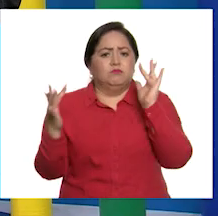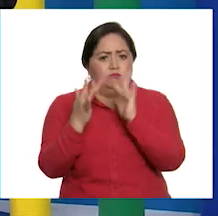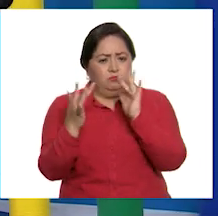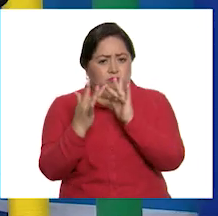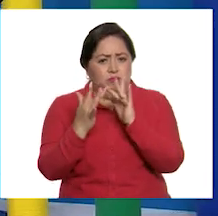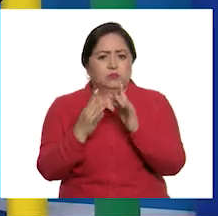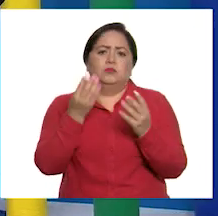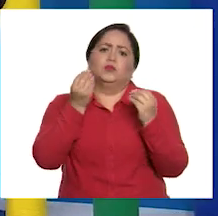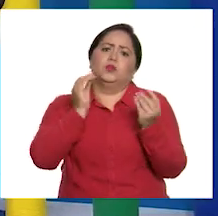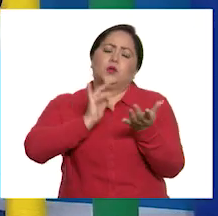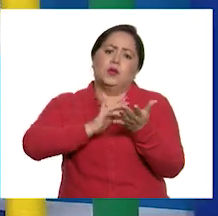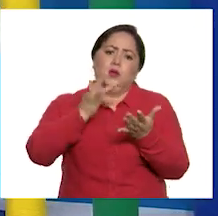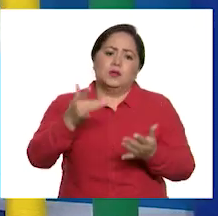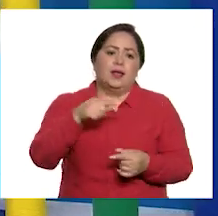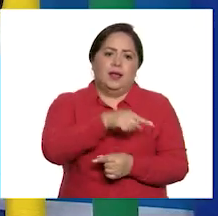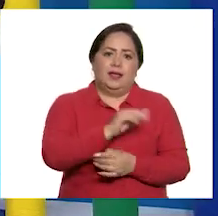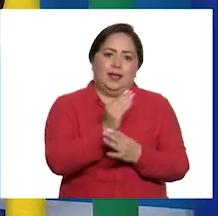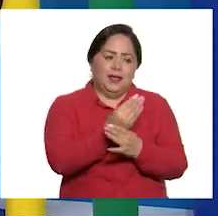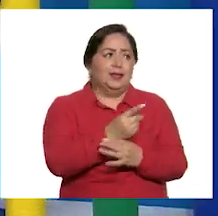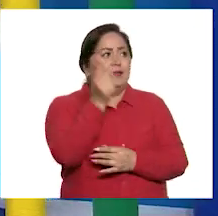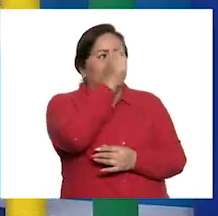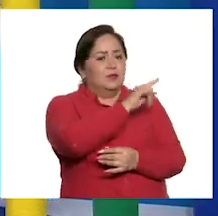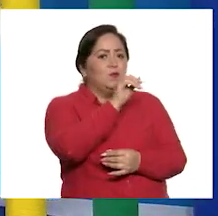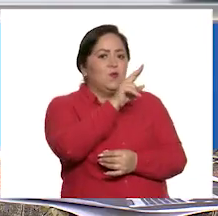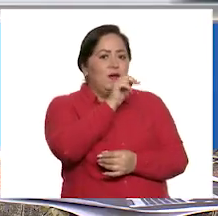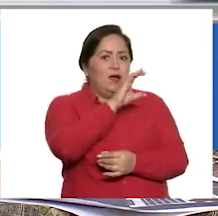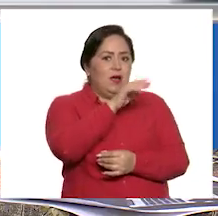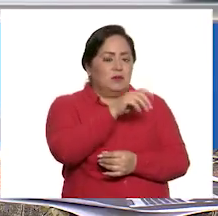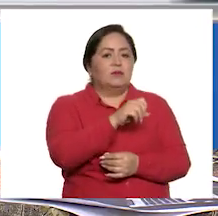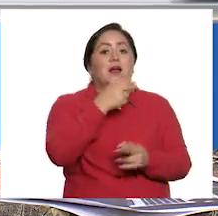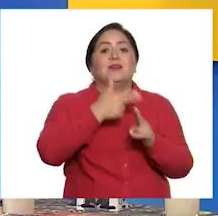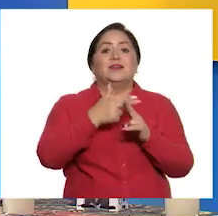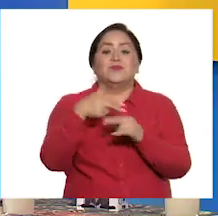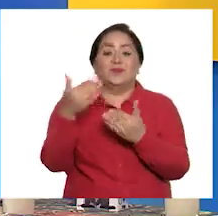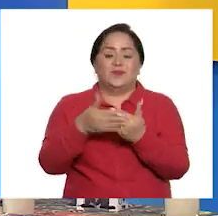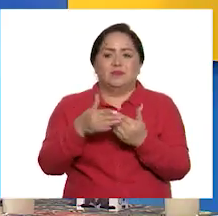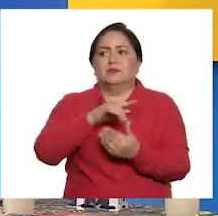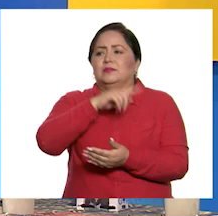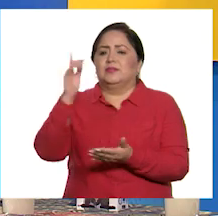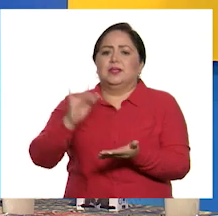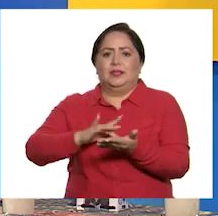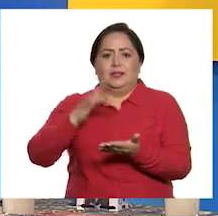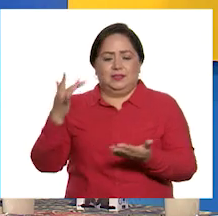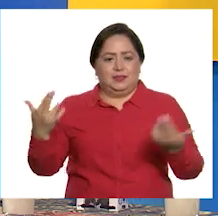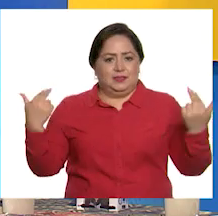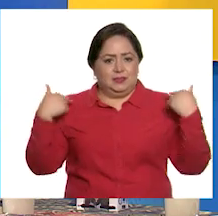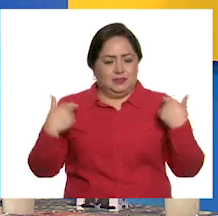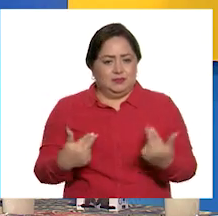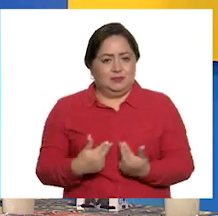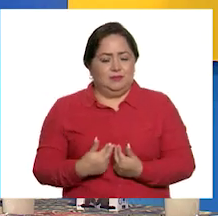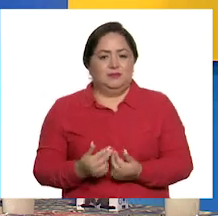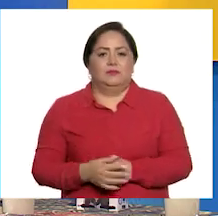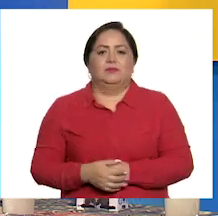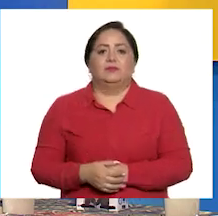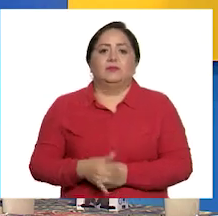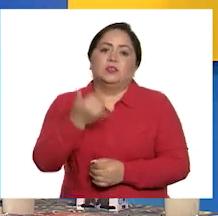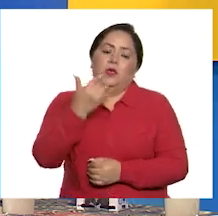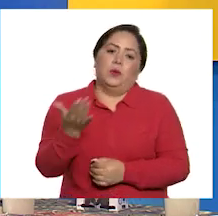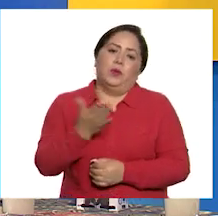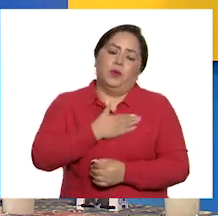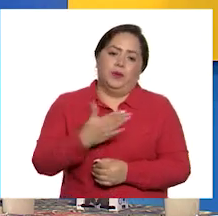contacto. Muchas gracias, Ale. Muchas gracias, Juan Carlos. Hasta la próxima. Gracias, Ale. Gracias, maestro Pedro. Y